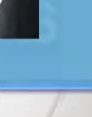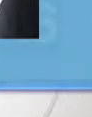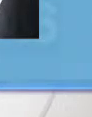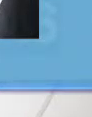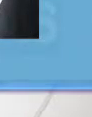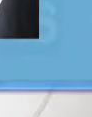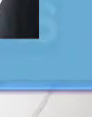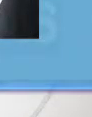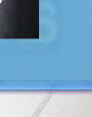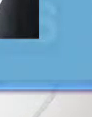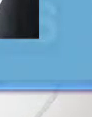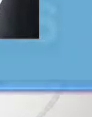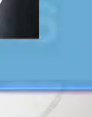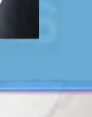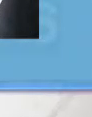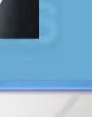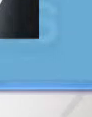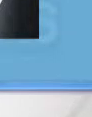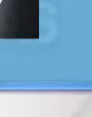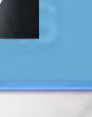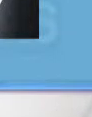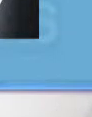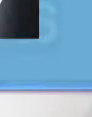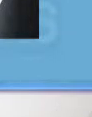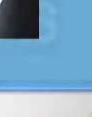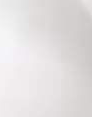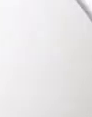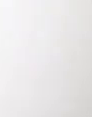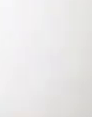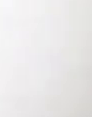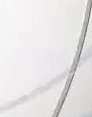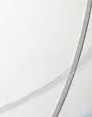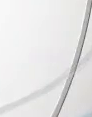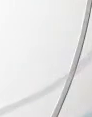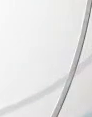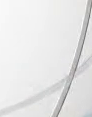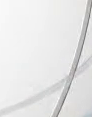presidente de la unión Nacional de taxis ejecutivos del Ecuador